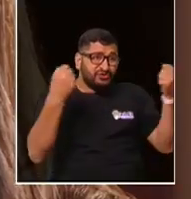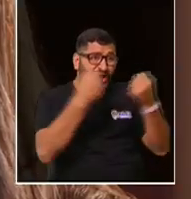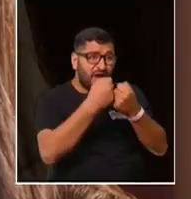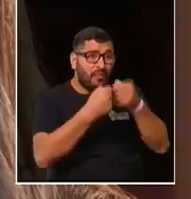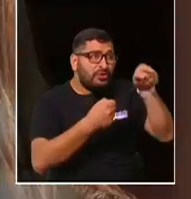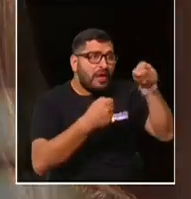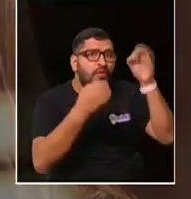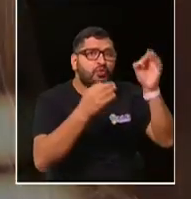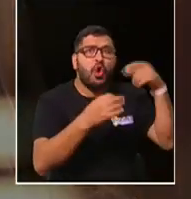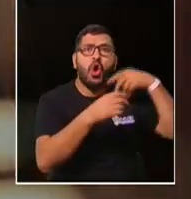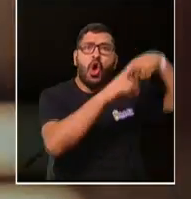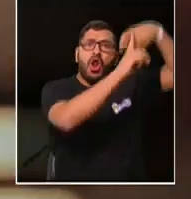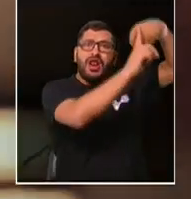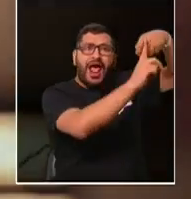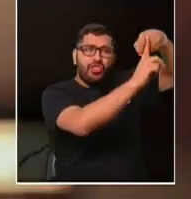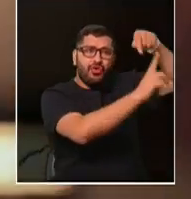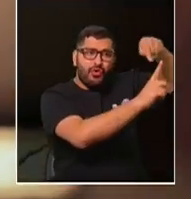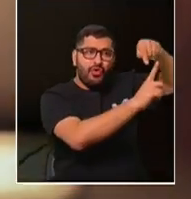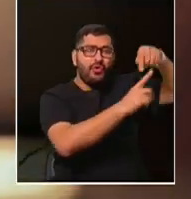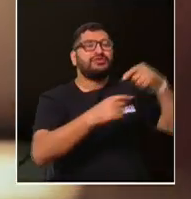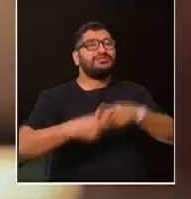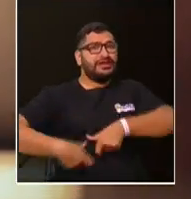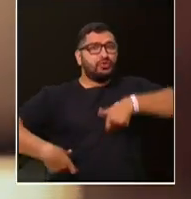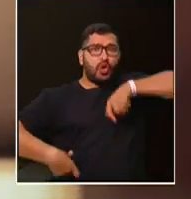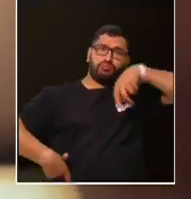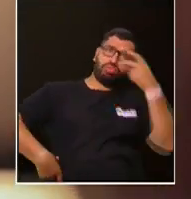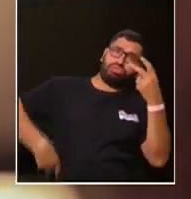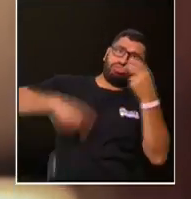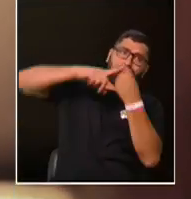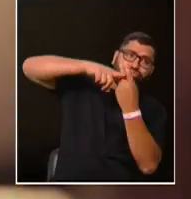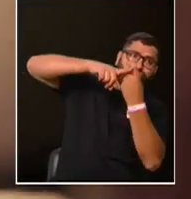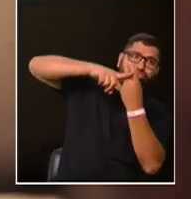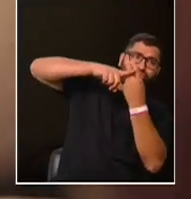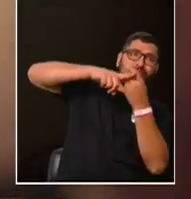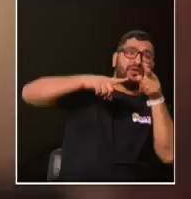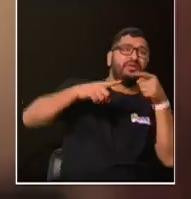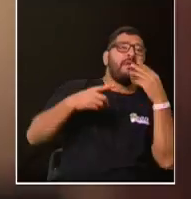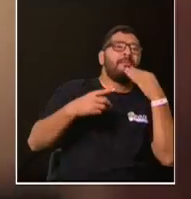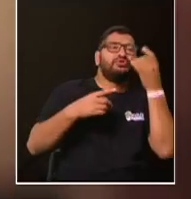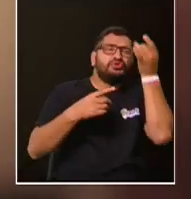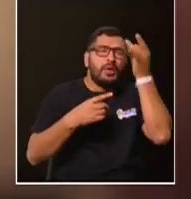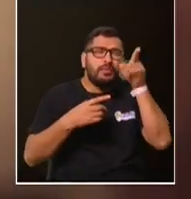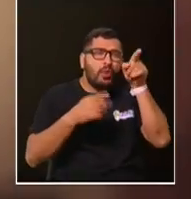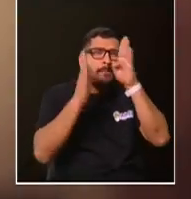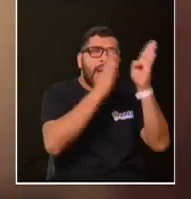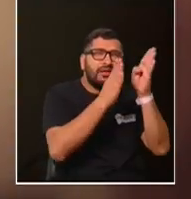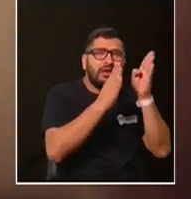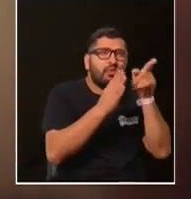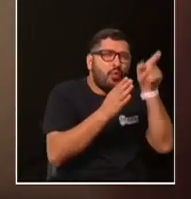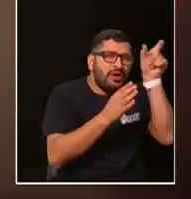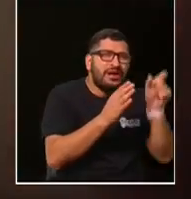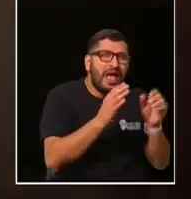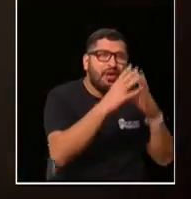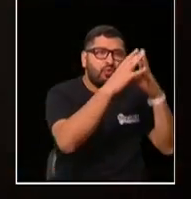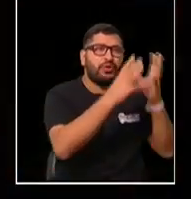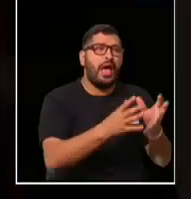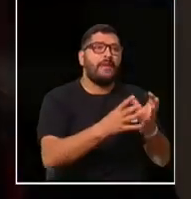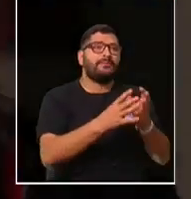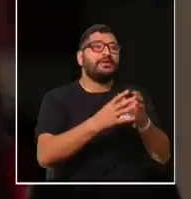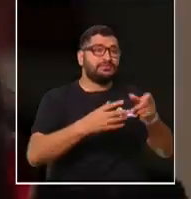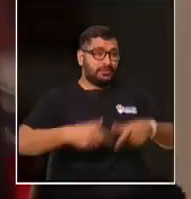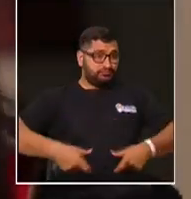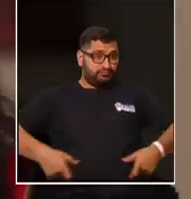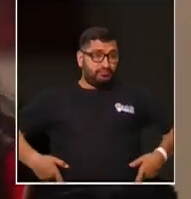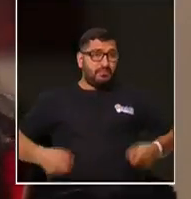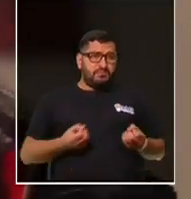con la Fernanda que estaba colgando con su cinturón de seguridad. Yo iba con cinturón, pero solamente la parte de la cintura. Eso